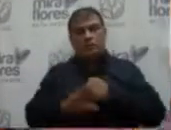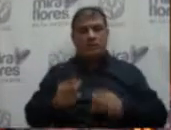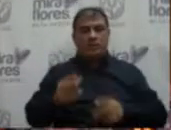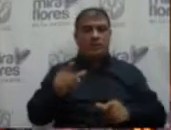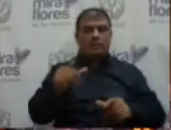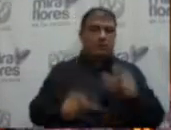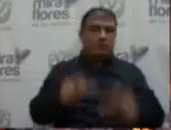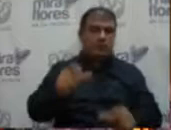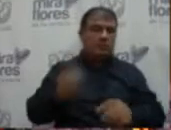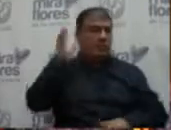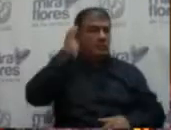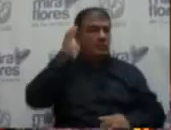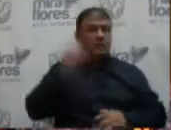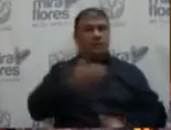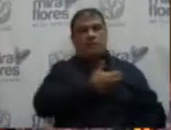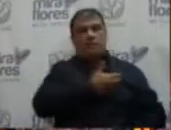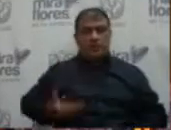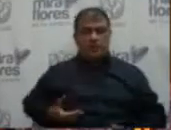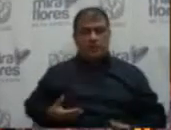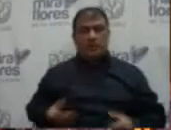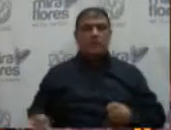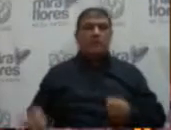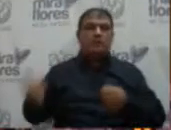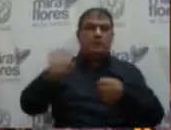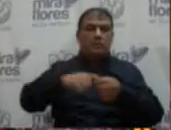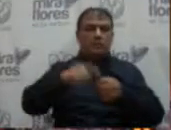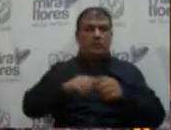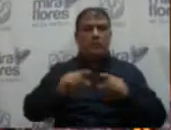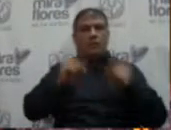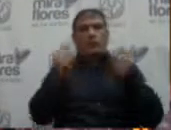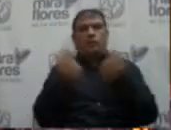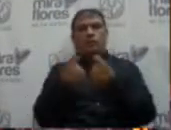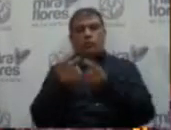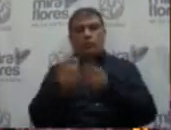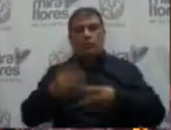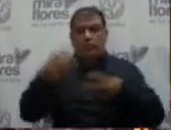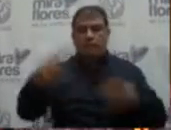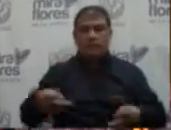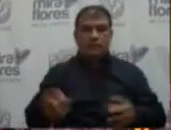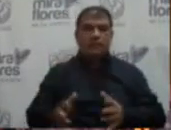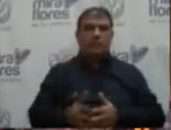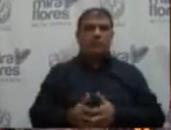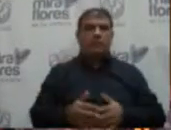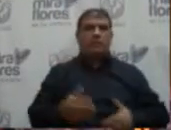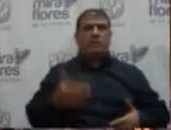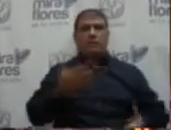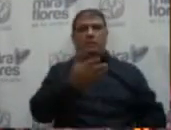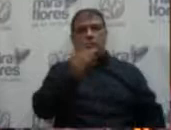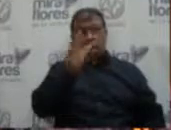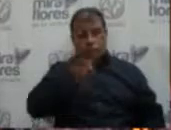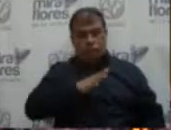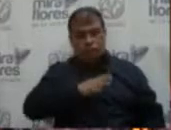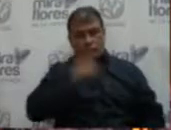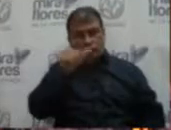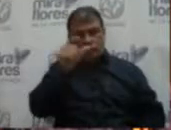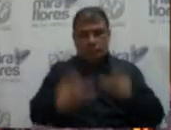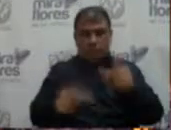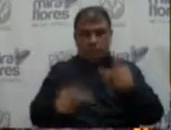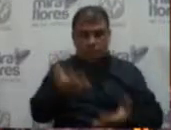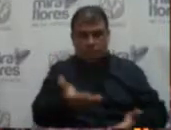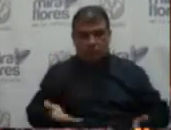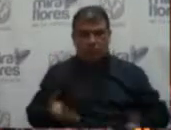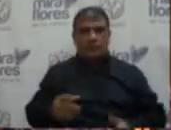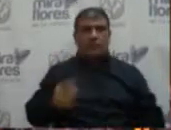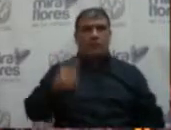Miraflores, señores presidentes y miembros de las juntas vecinales, distinguidos invitados, señoras